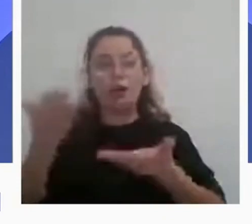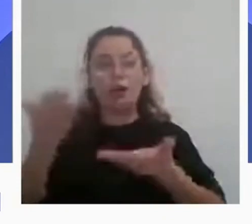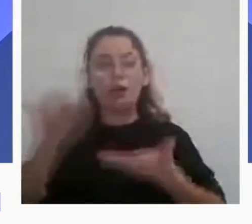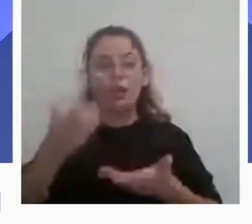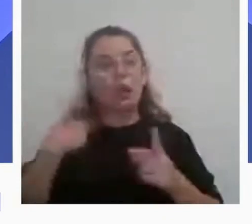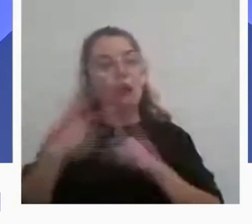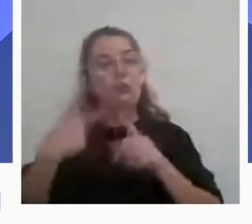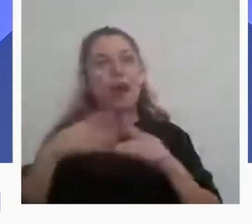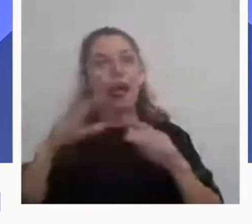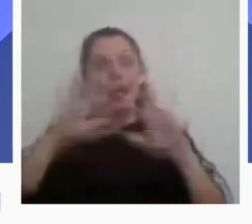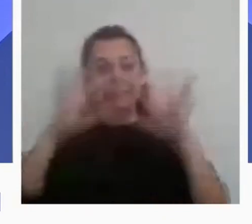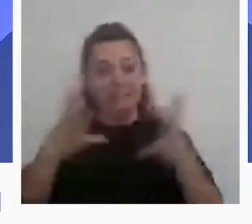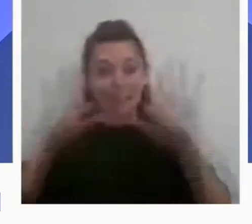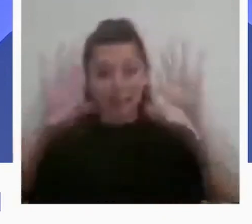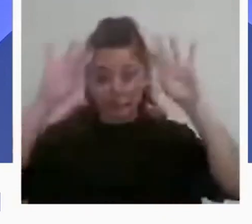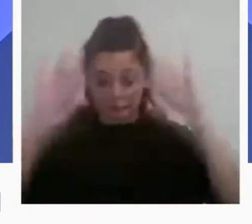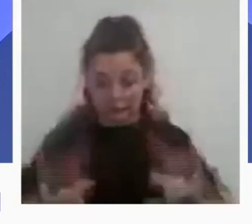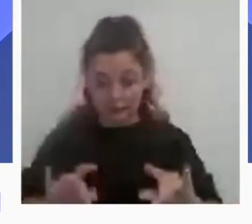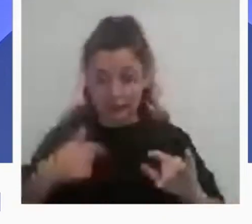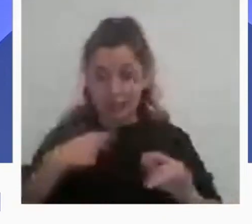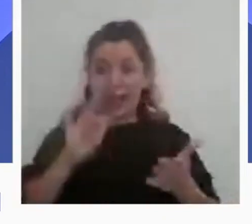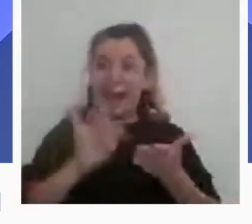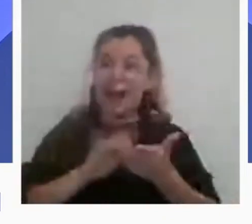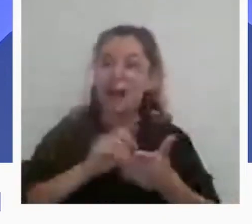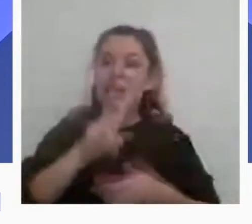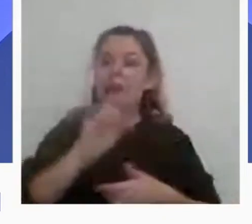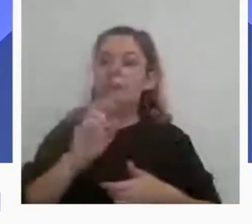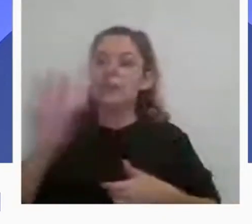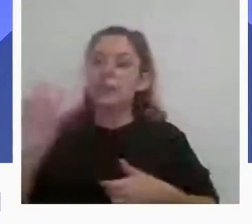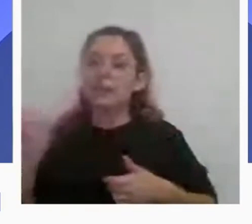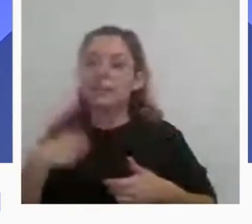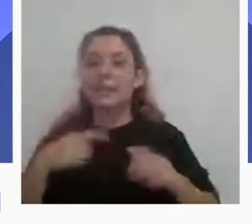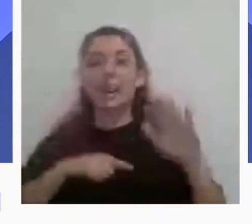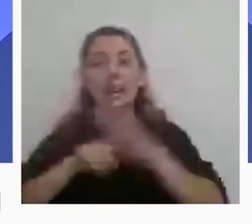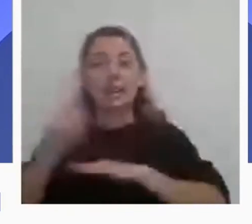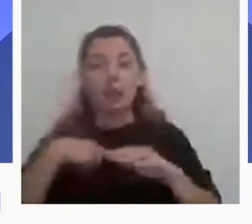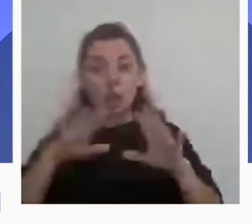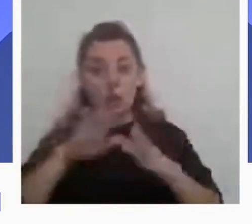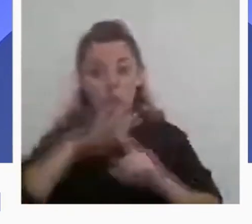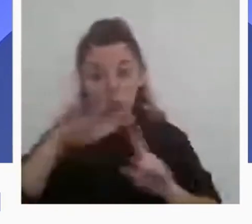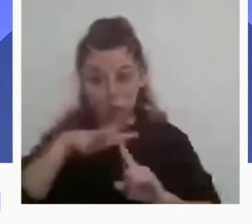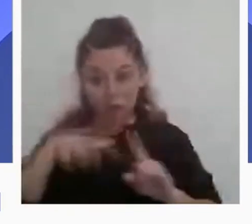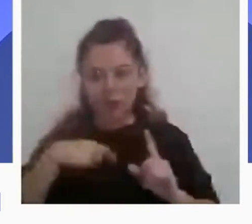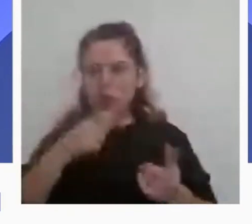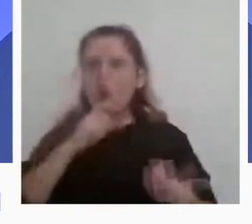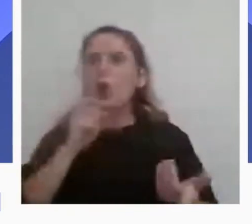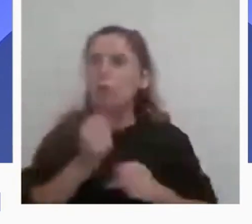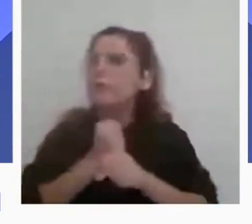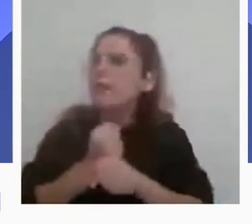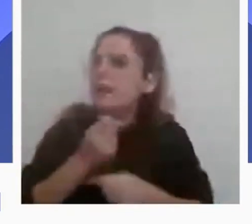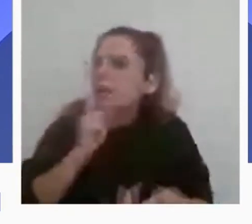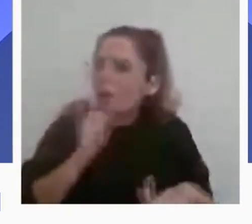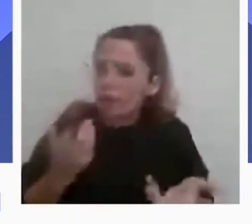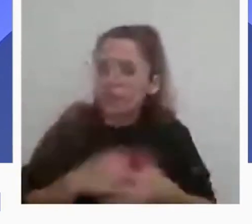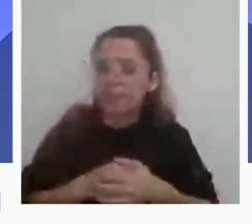yo, nuestra Agenda 2030, los Objetivos de Desarrollo Sostenible. Explícame en un minuto, porque luego quiero volver, o en 2 minutos, ¿cómo